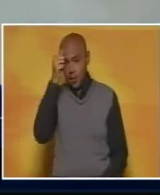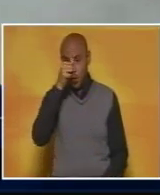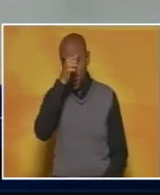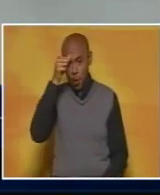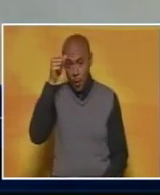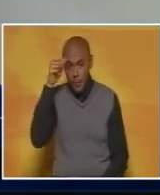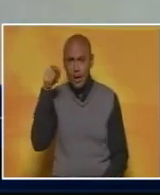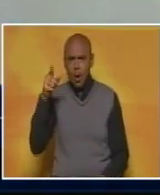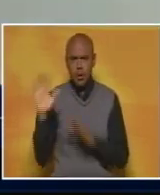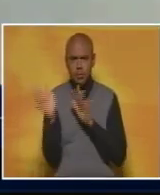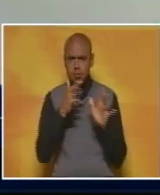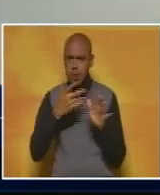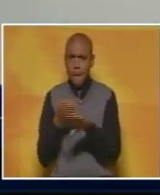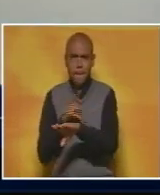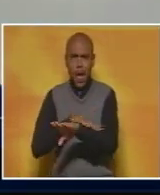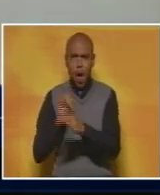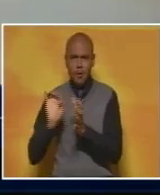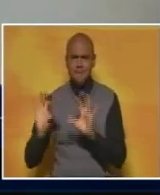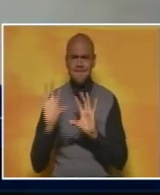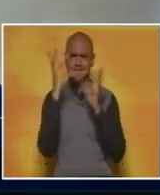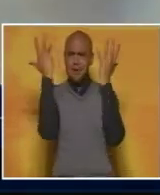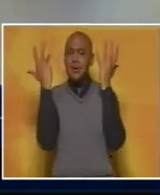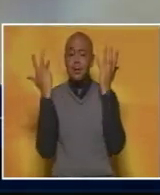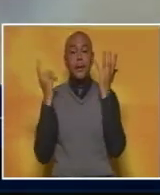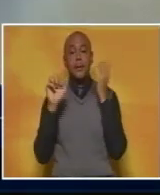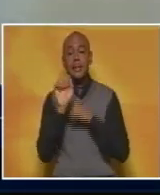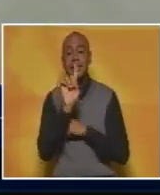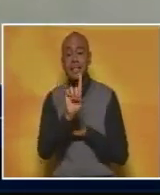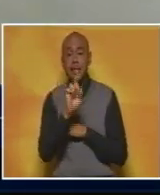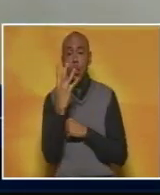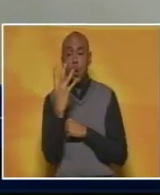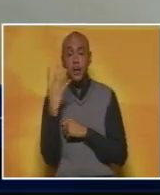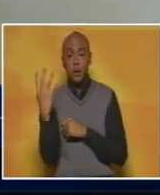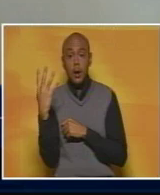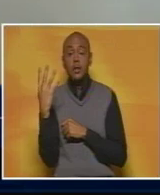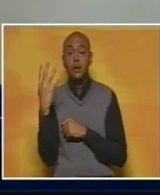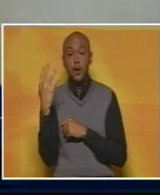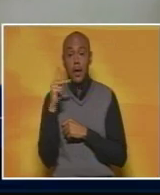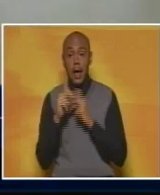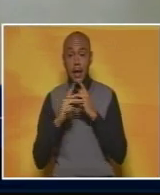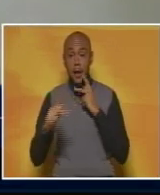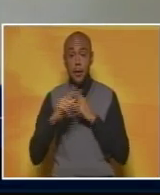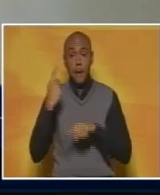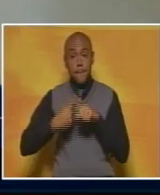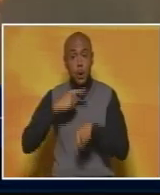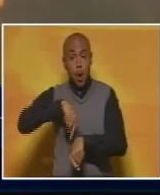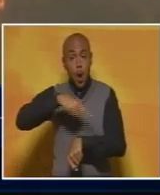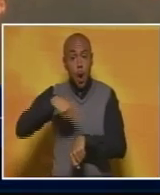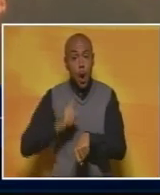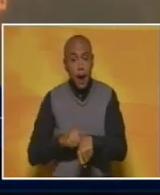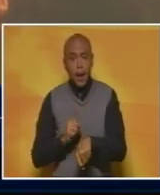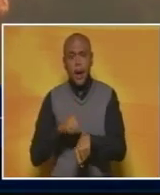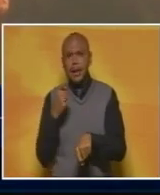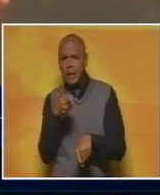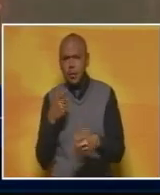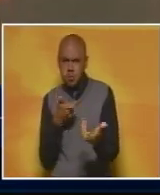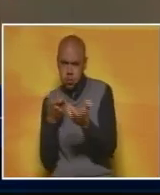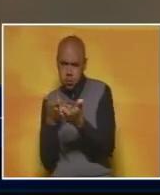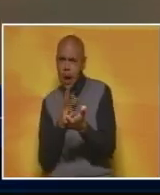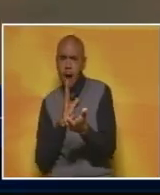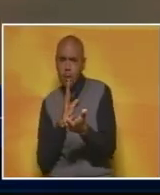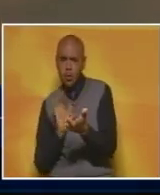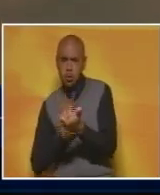por las ráfagas de viento de más de 144 kilómetros por hora y luchan para que el fuego no consuma más de